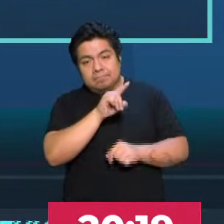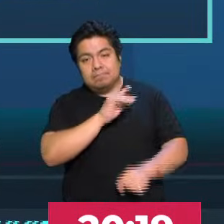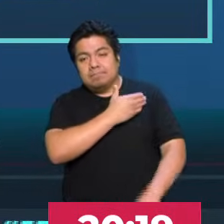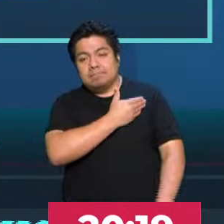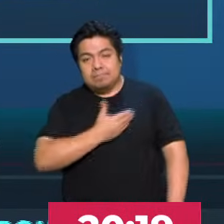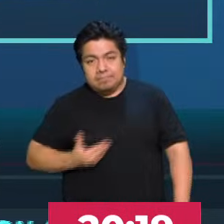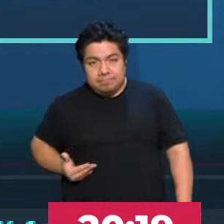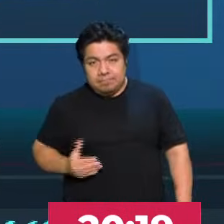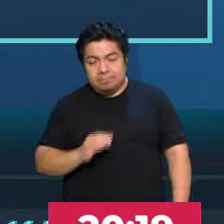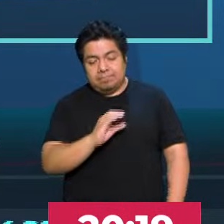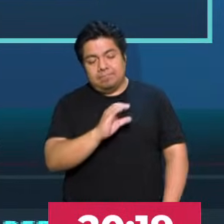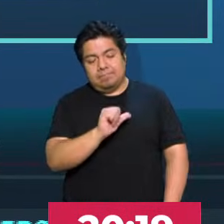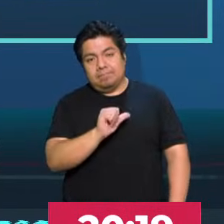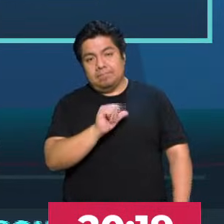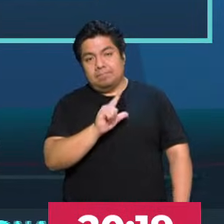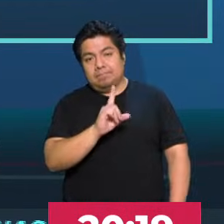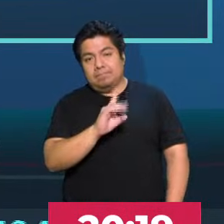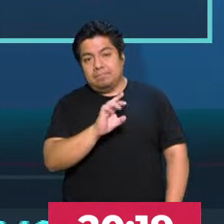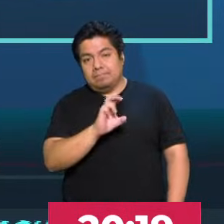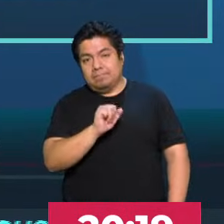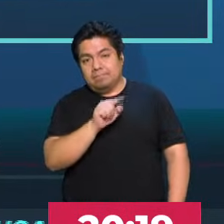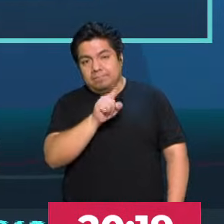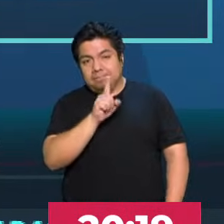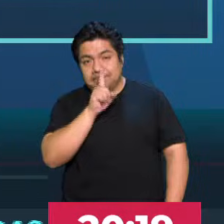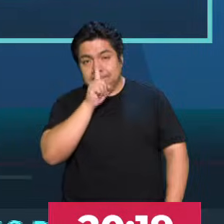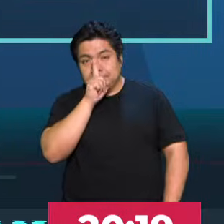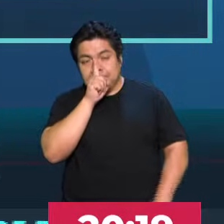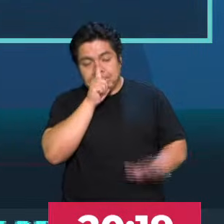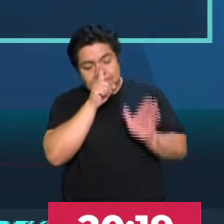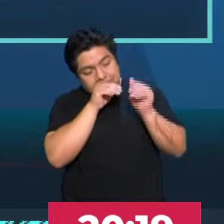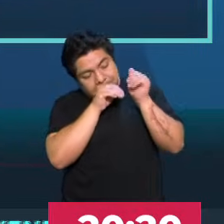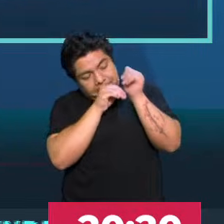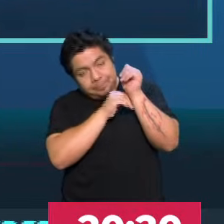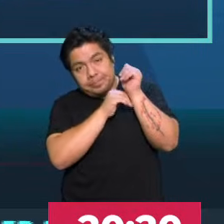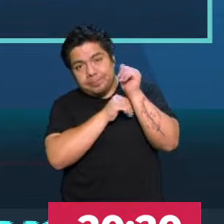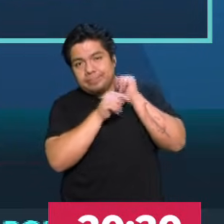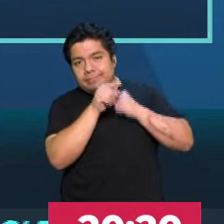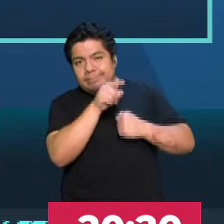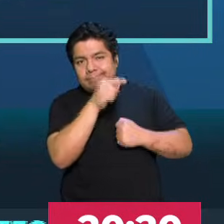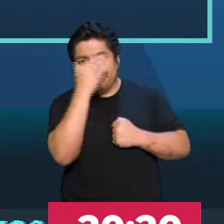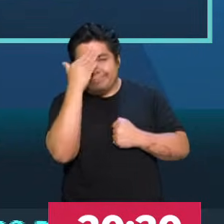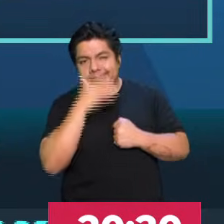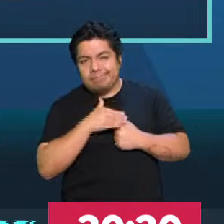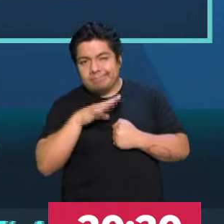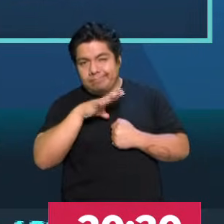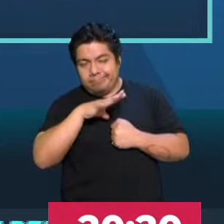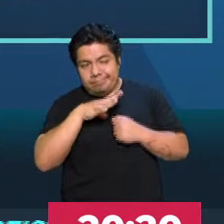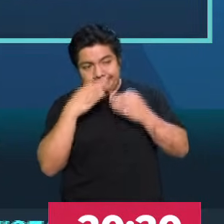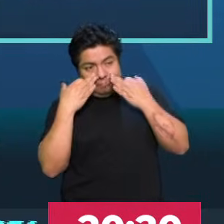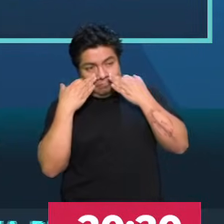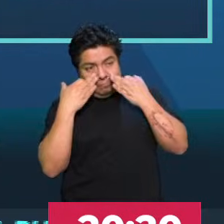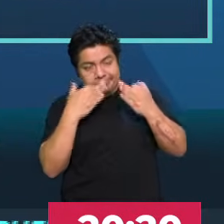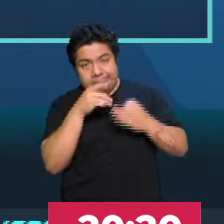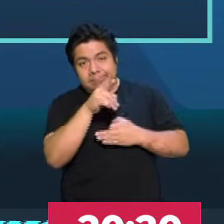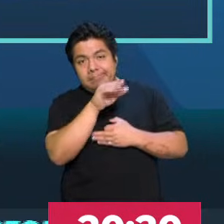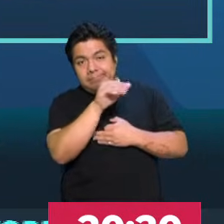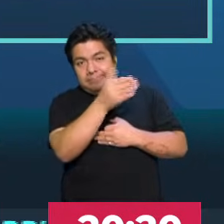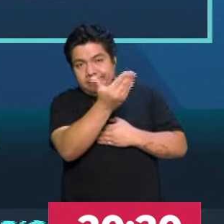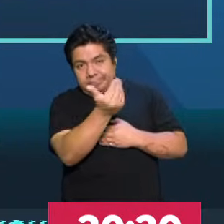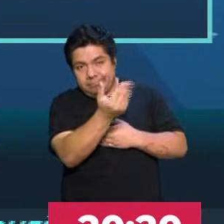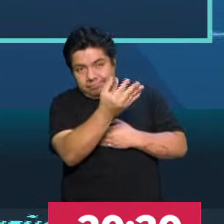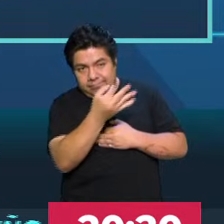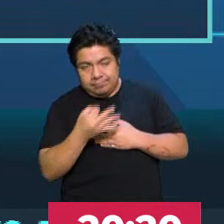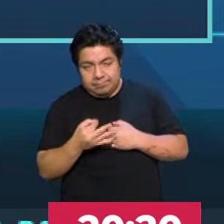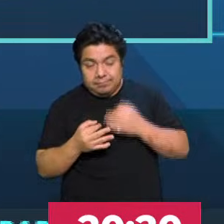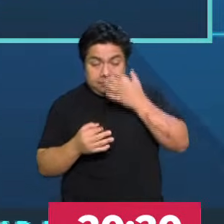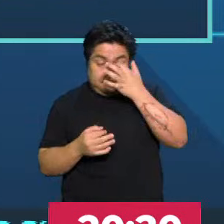Calderón, porque claramente ocultó la información, él sabiéndolo, y hay testimonios de eso.